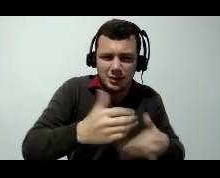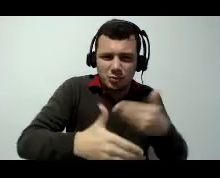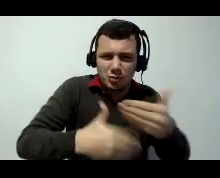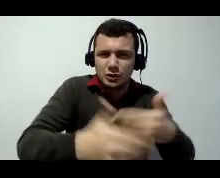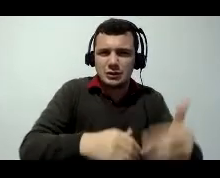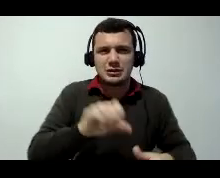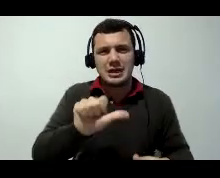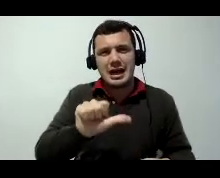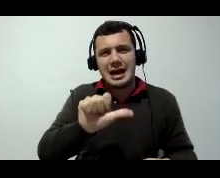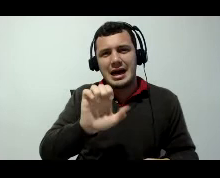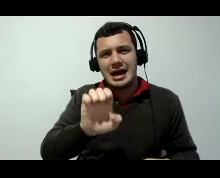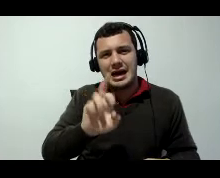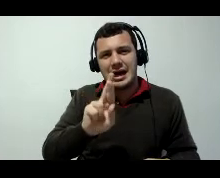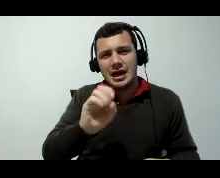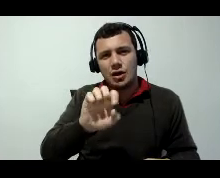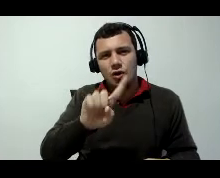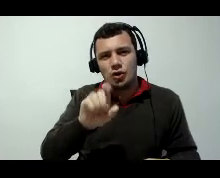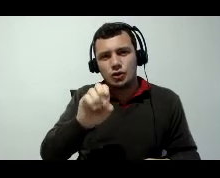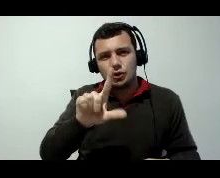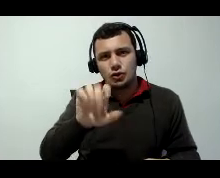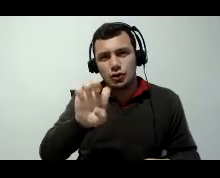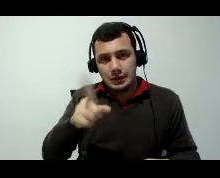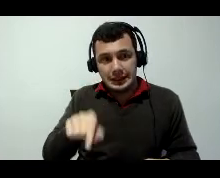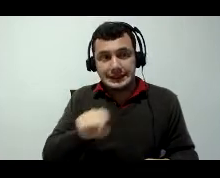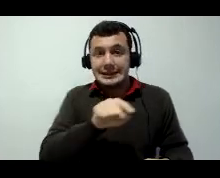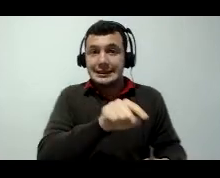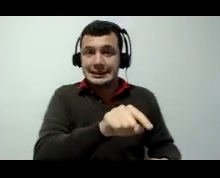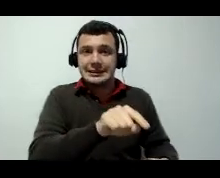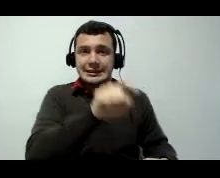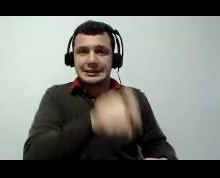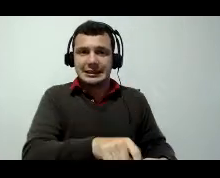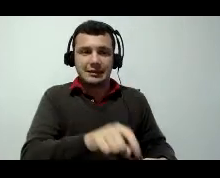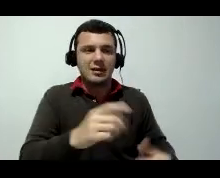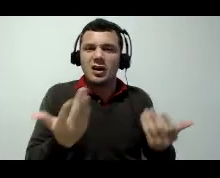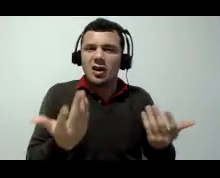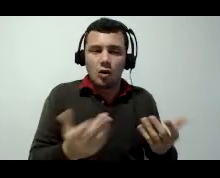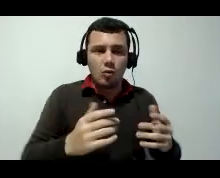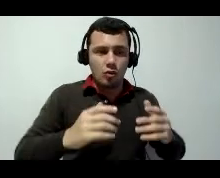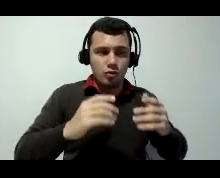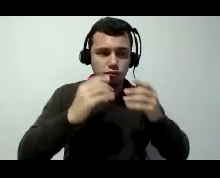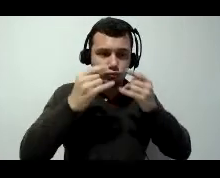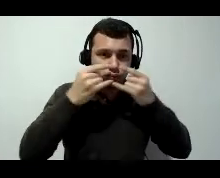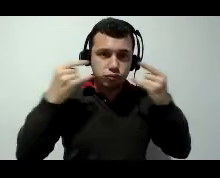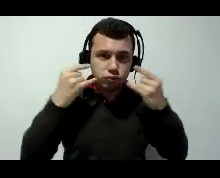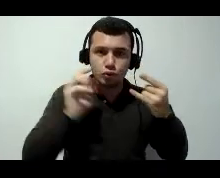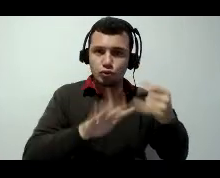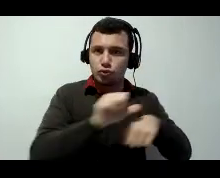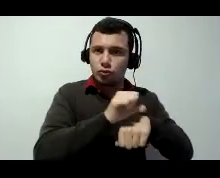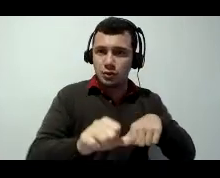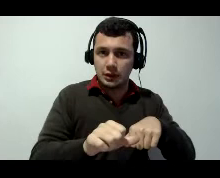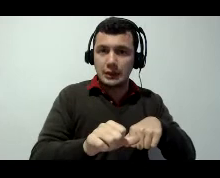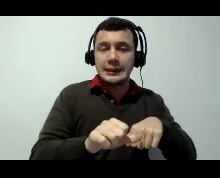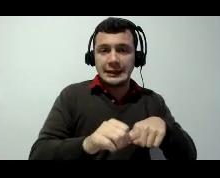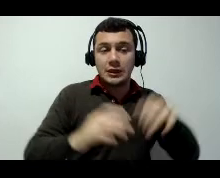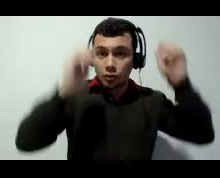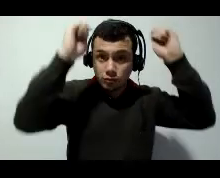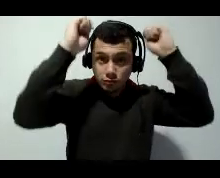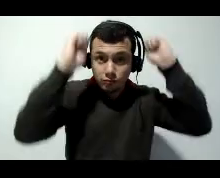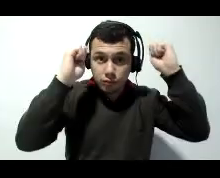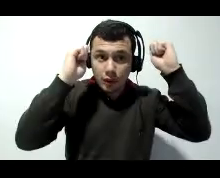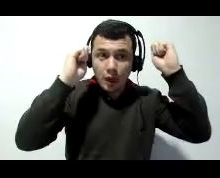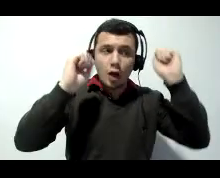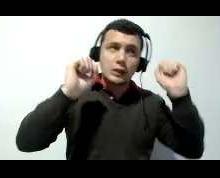procedimientos quirúrgicos, en donde ya el gorro no va a ser opcional, y adicional a eso se va a tener el tema de